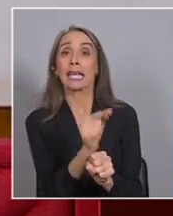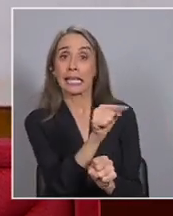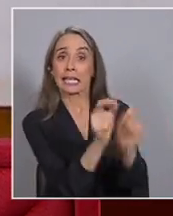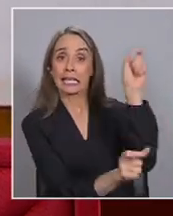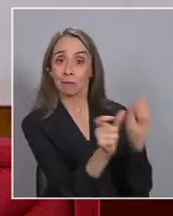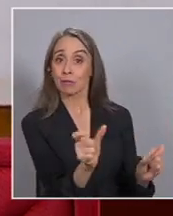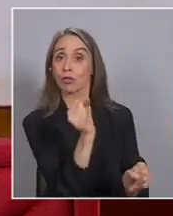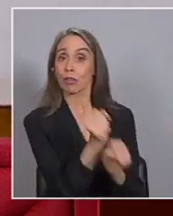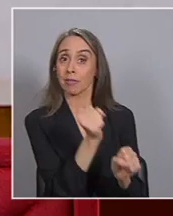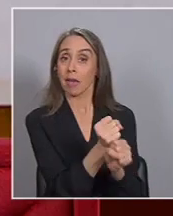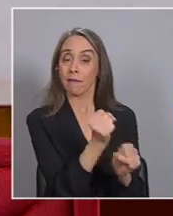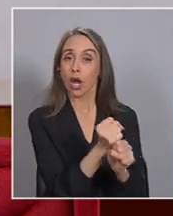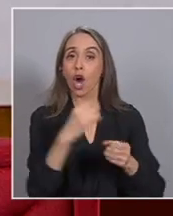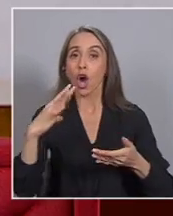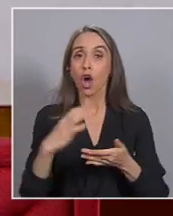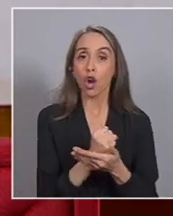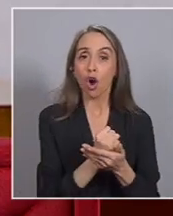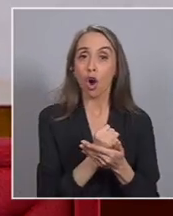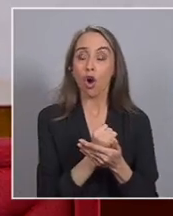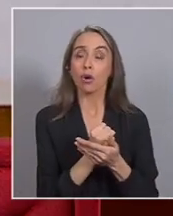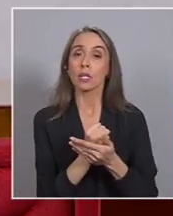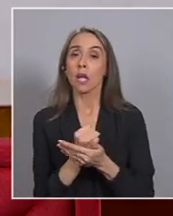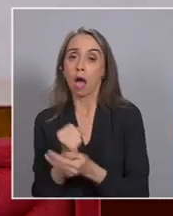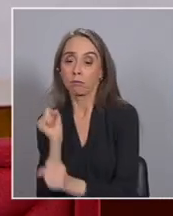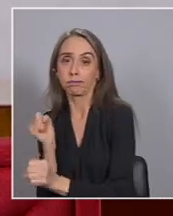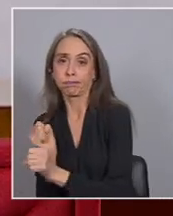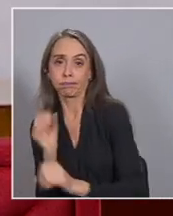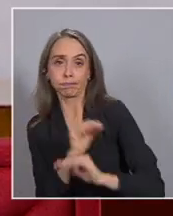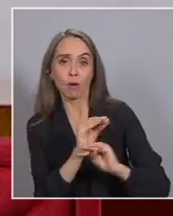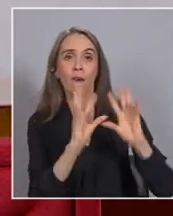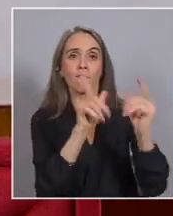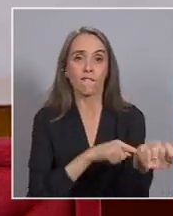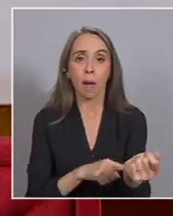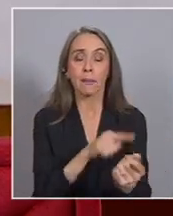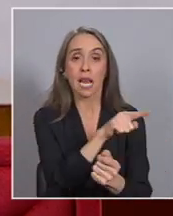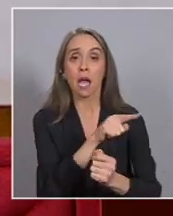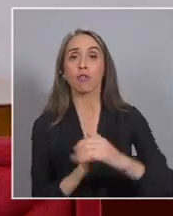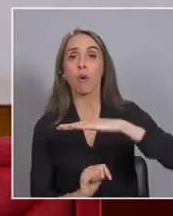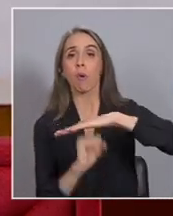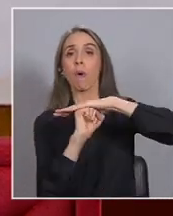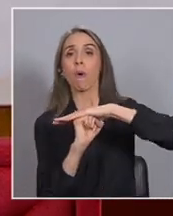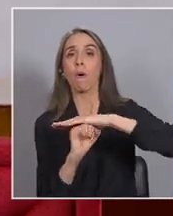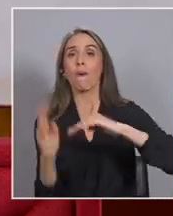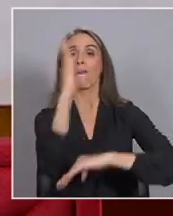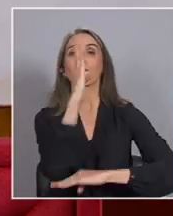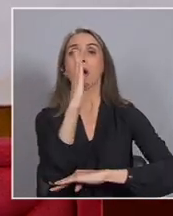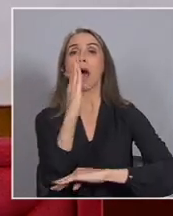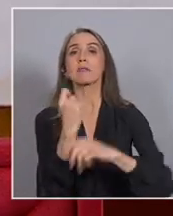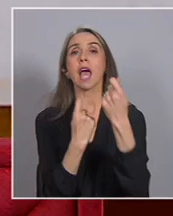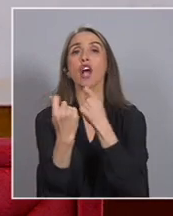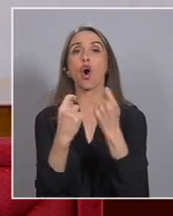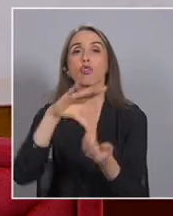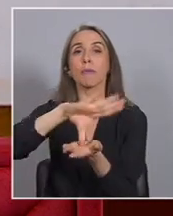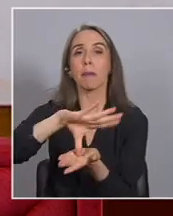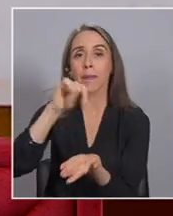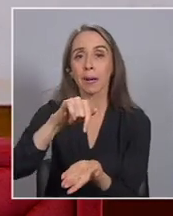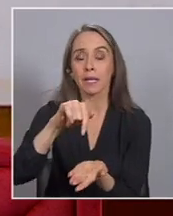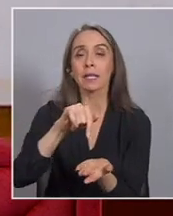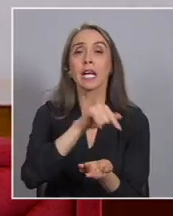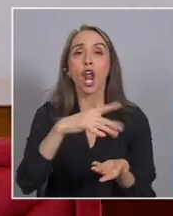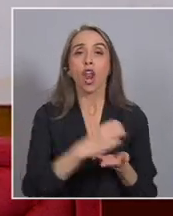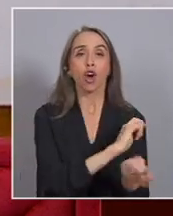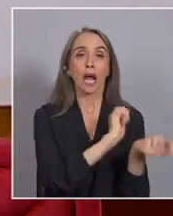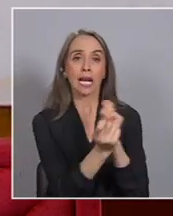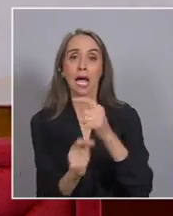ellos quienes logran sacar adelante a sus familias, sostienen nuestra economía y logran los cambios sociales